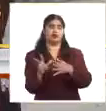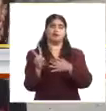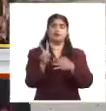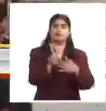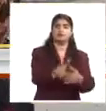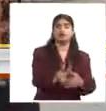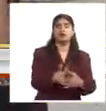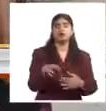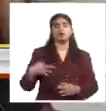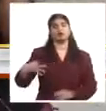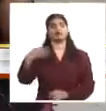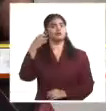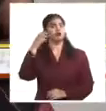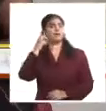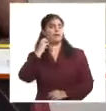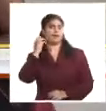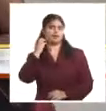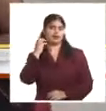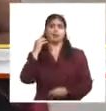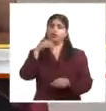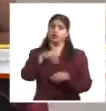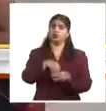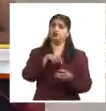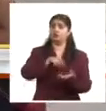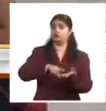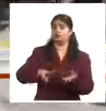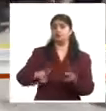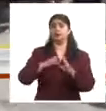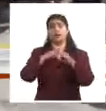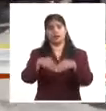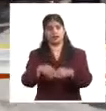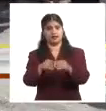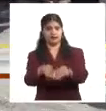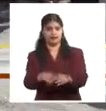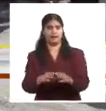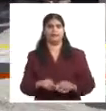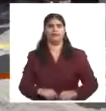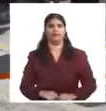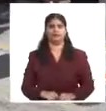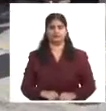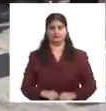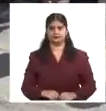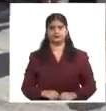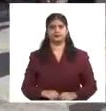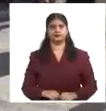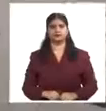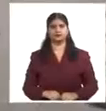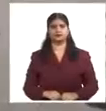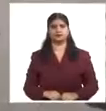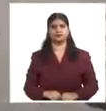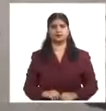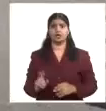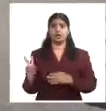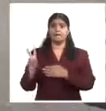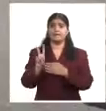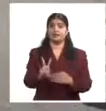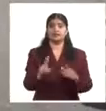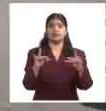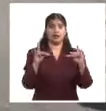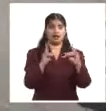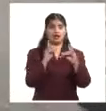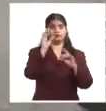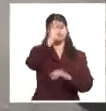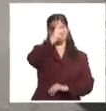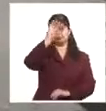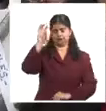de Manzanillo, territorio costero de la provincia de Granma, en su edición número 31. En la necrópolis, las autoridades locales